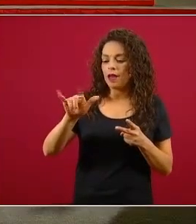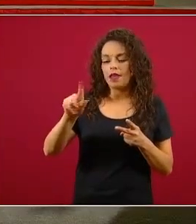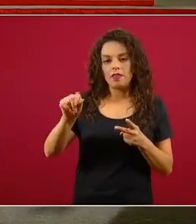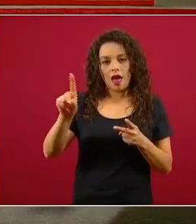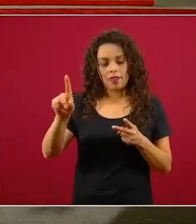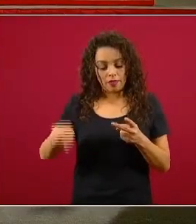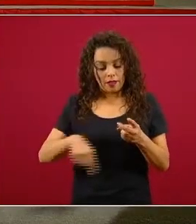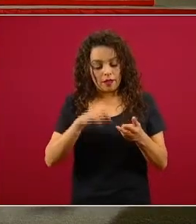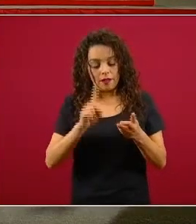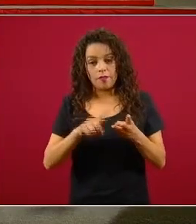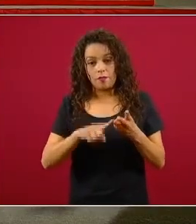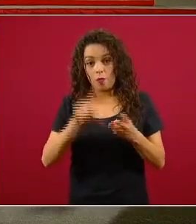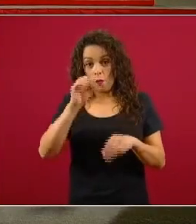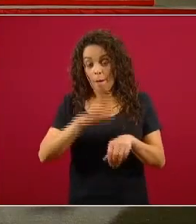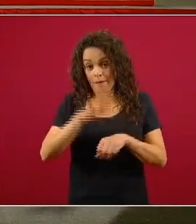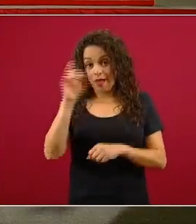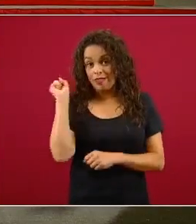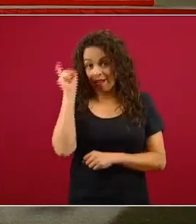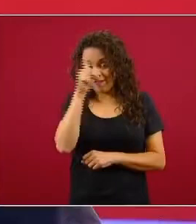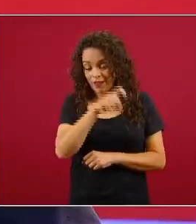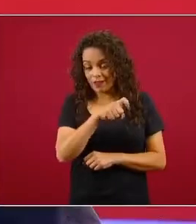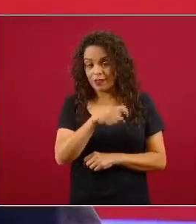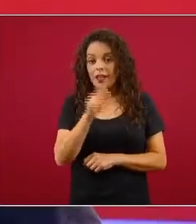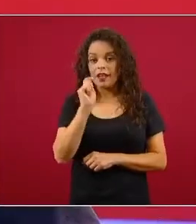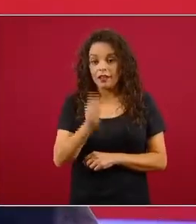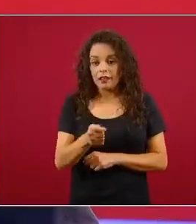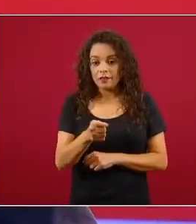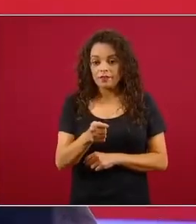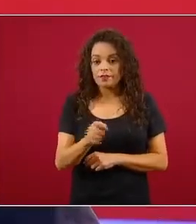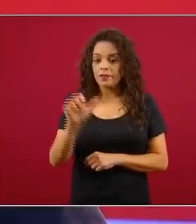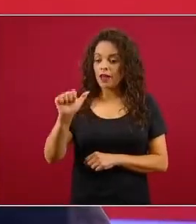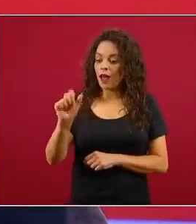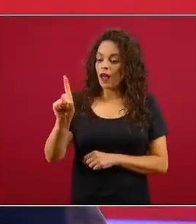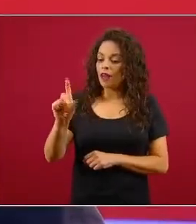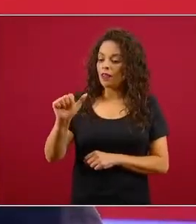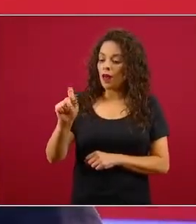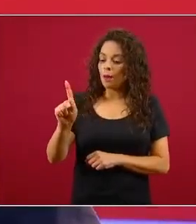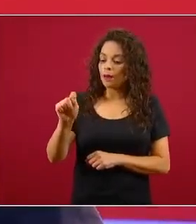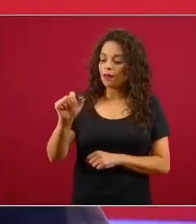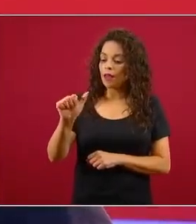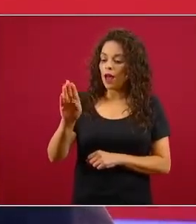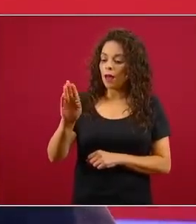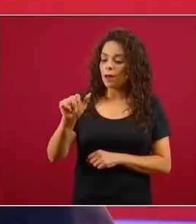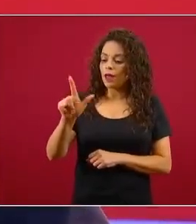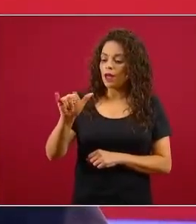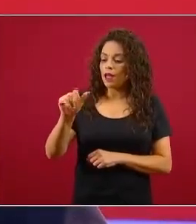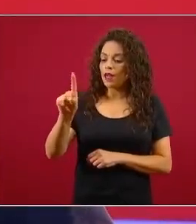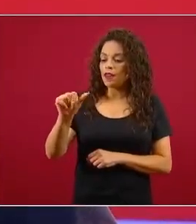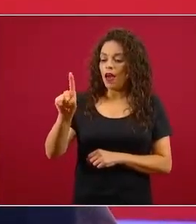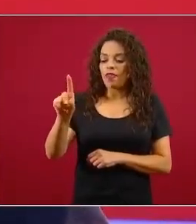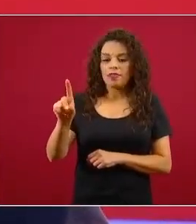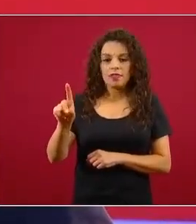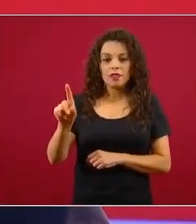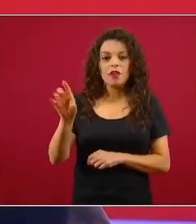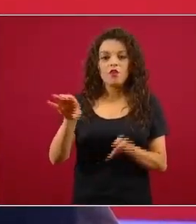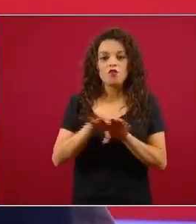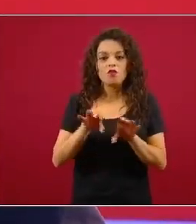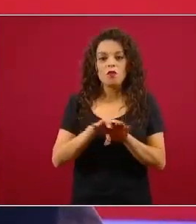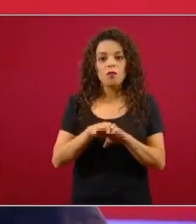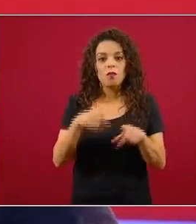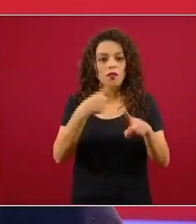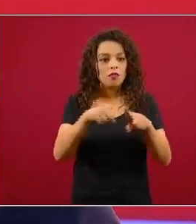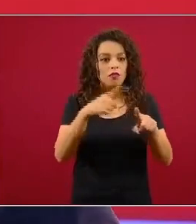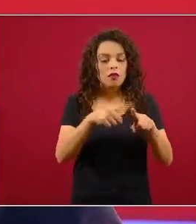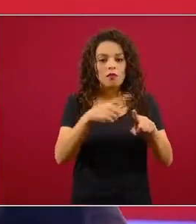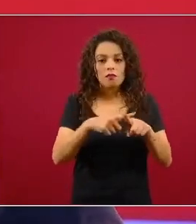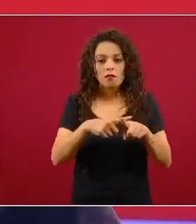más difícil de evaluar, que es la adaptabilidad, la capacidad de adaptarse a los distintos